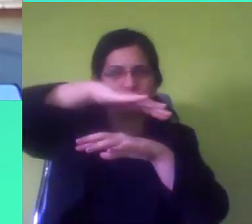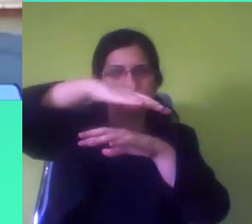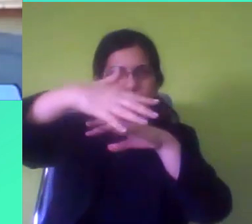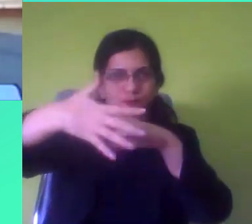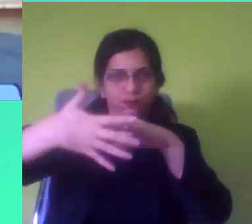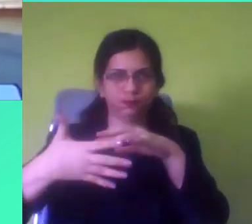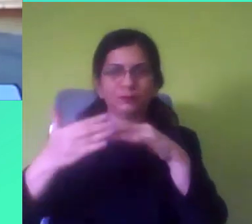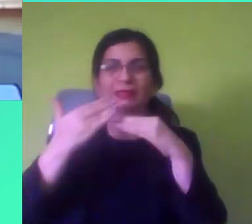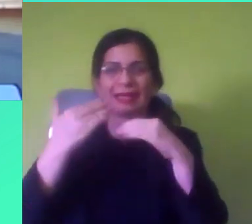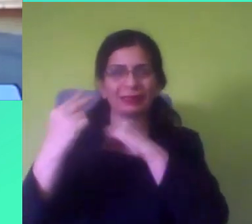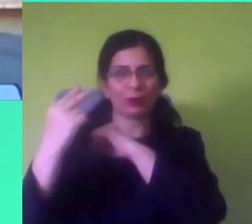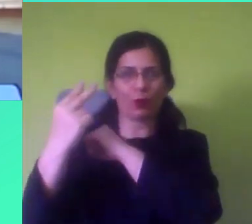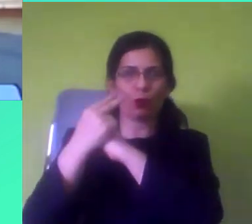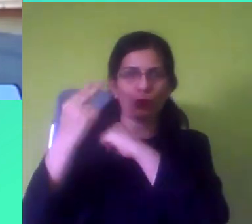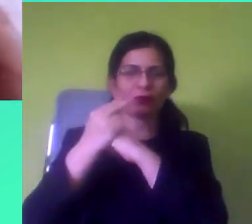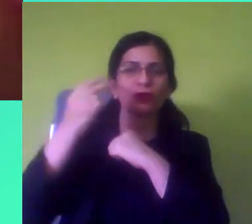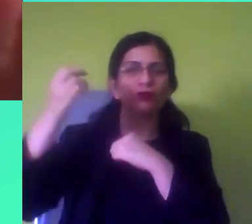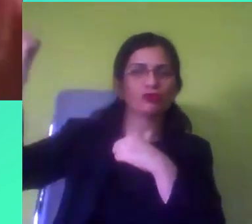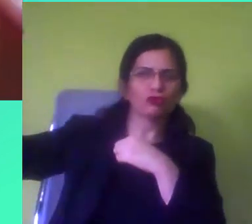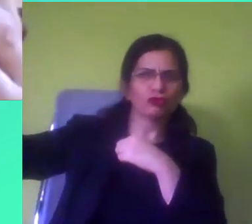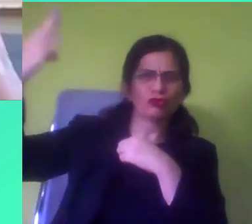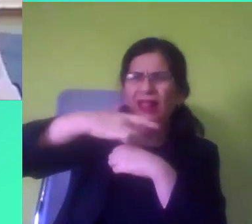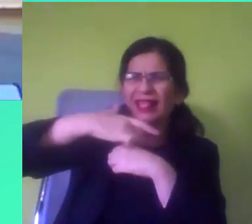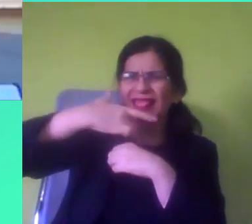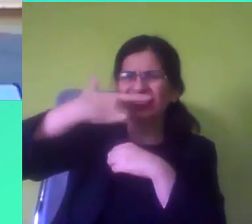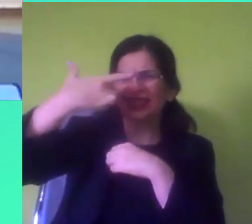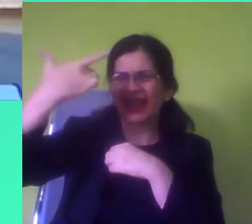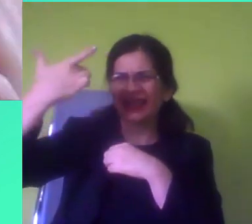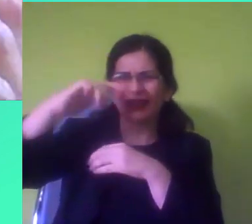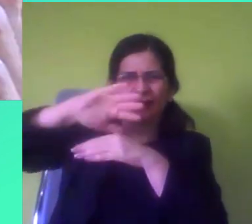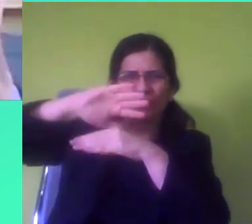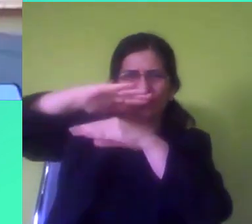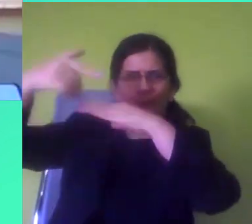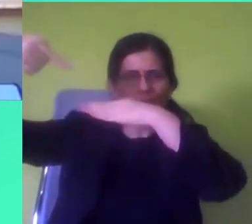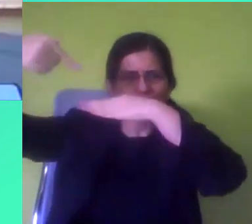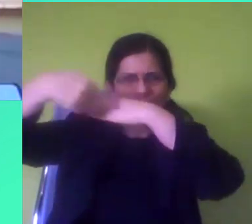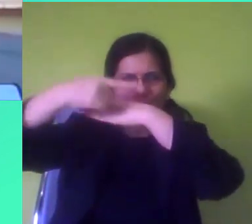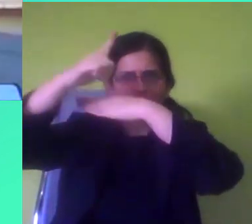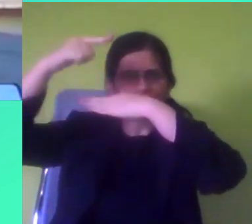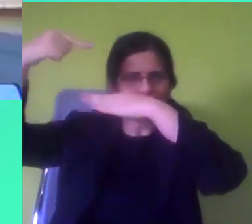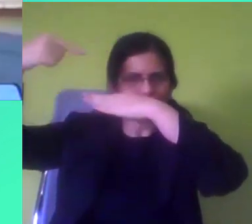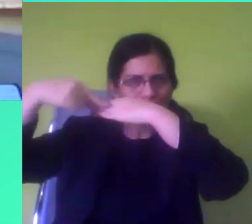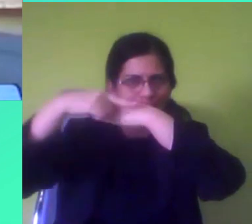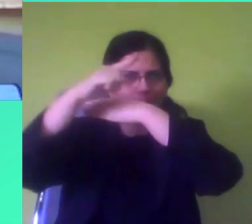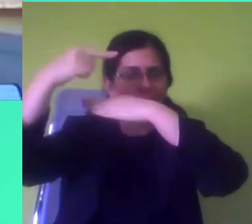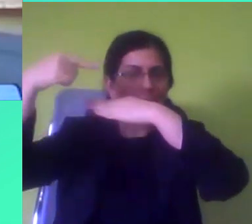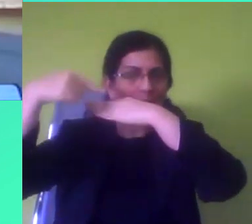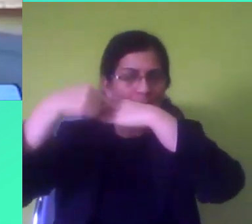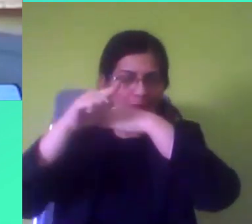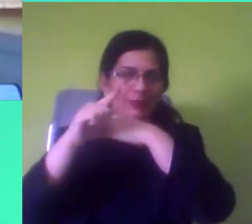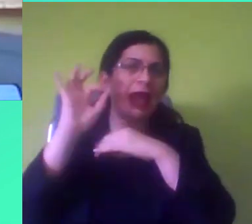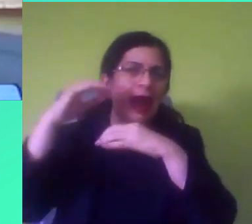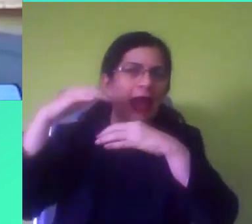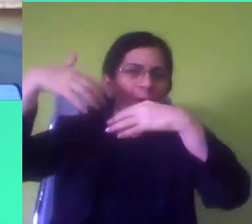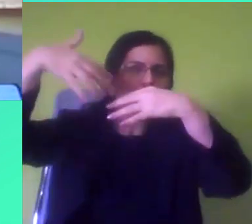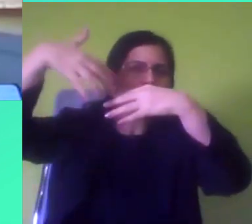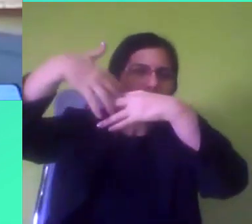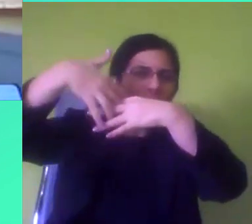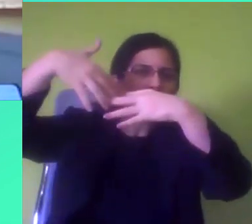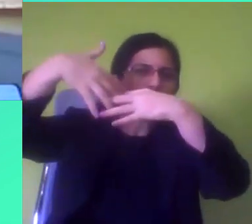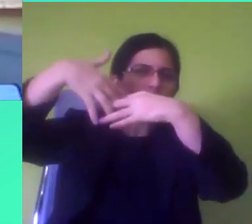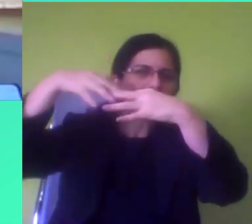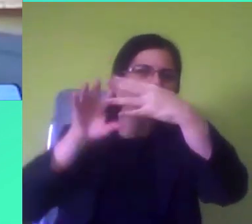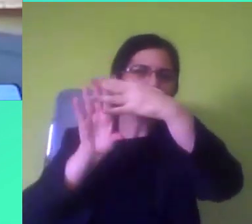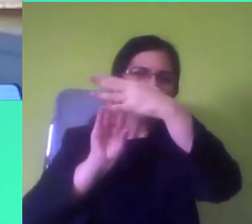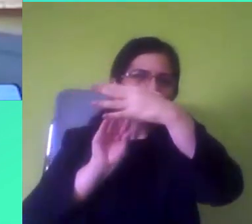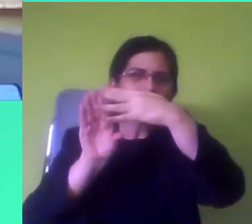calor que llegue del Sol se refleja en la superficie de la Tierra y vuelva al espacio, sino que parte de ese calor queda